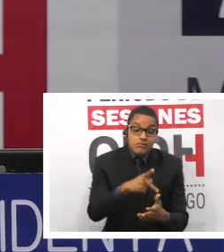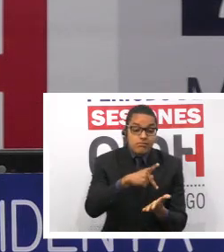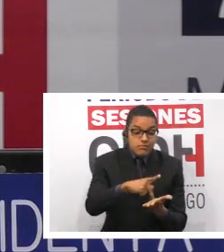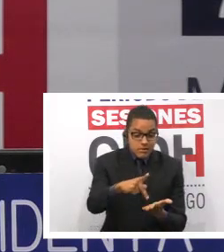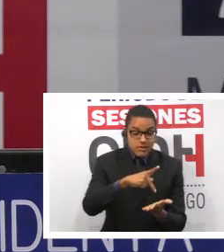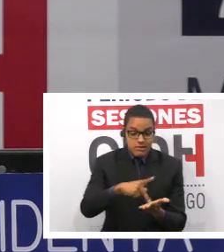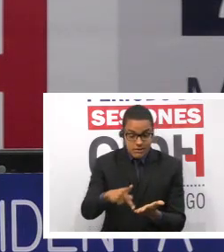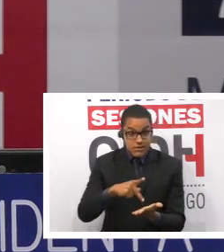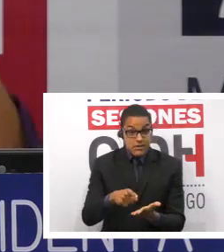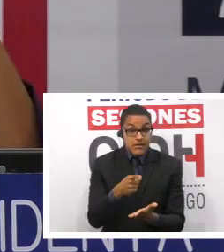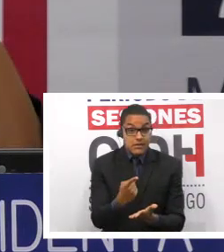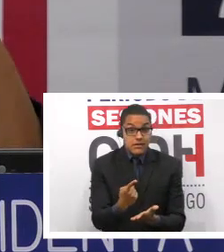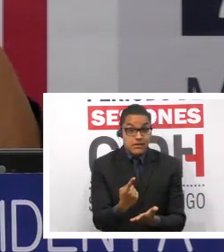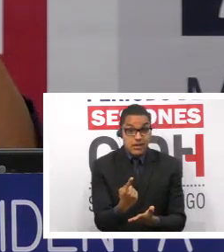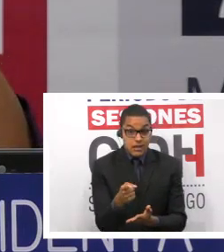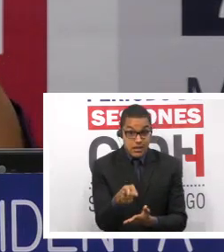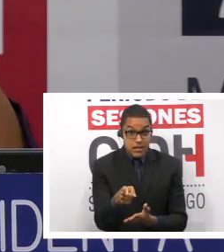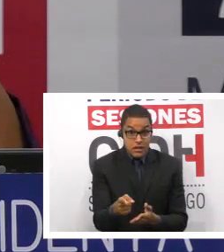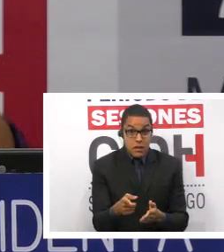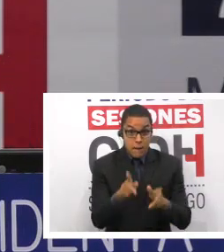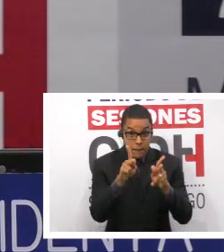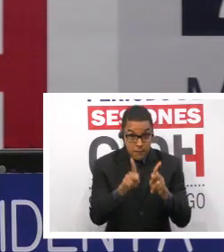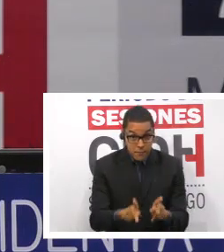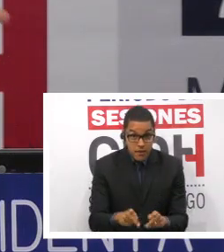con este